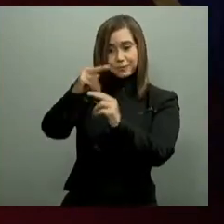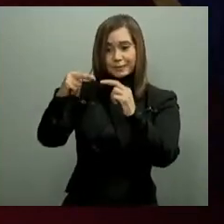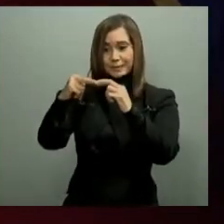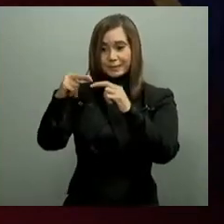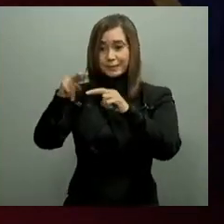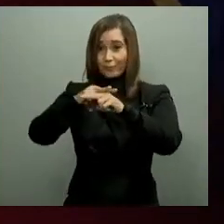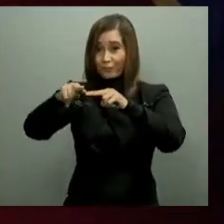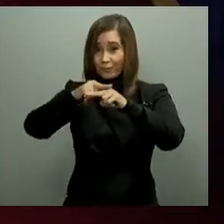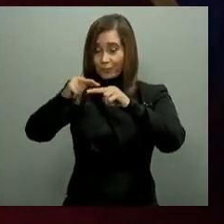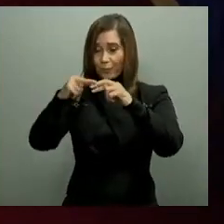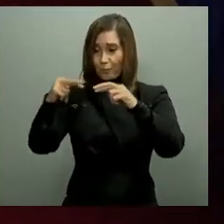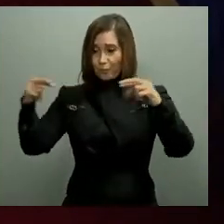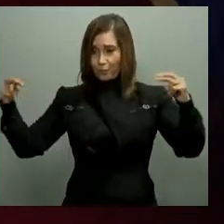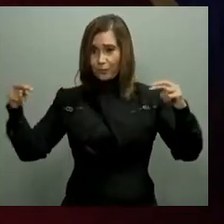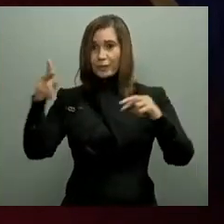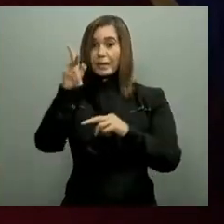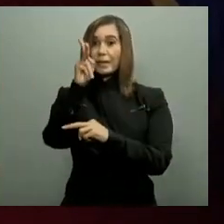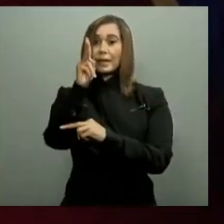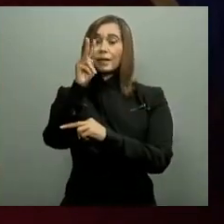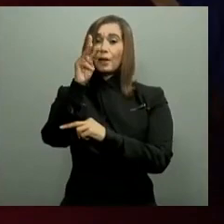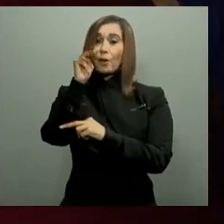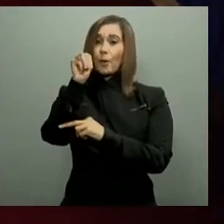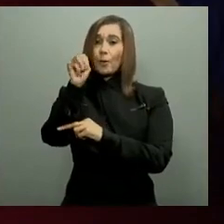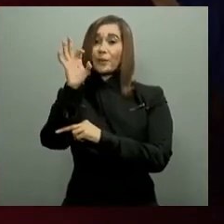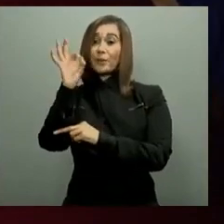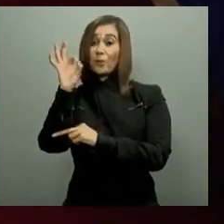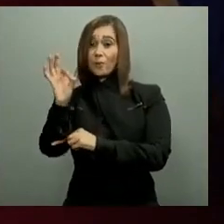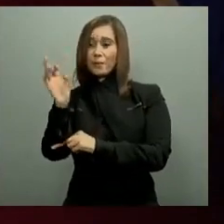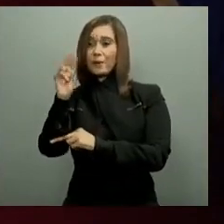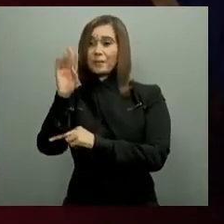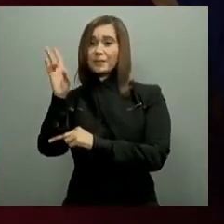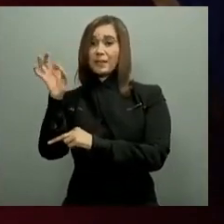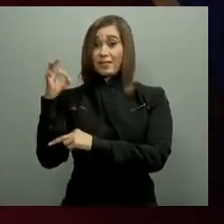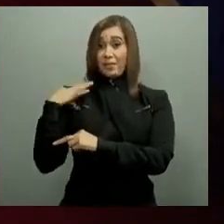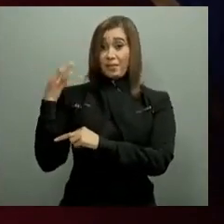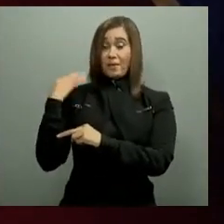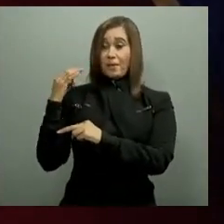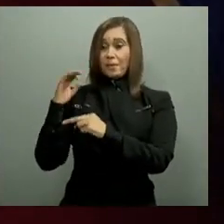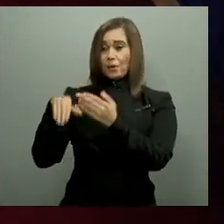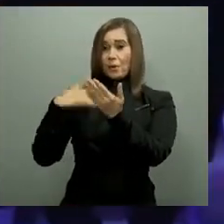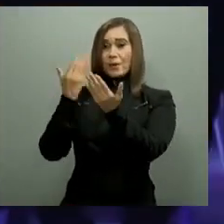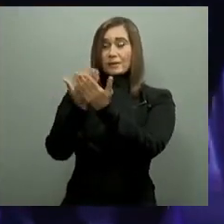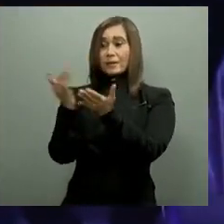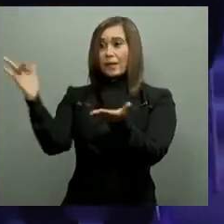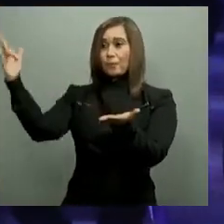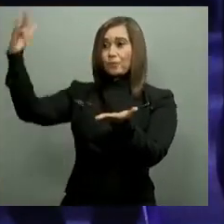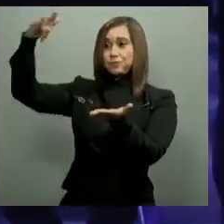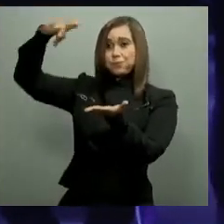kilómetro 9 por toda la avenida 27 de Febrero hasta el aeropuerto de las Américas.